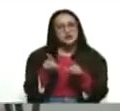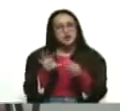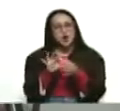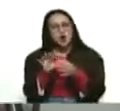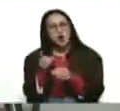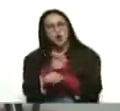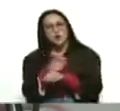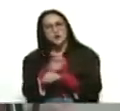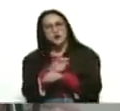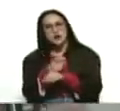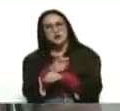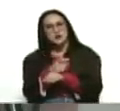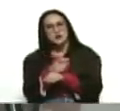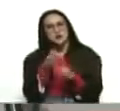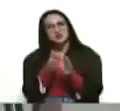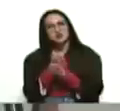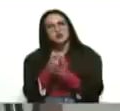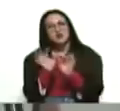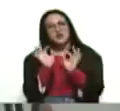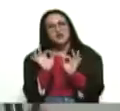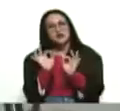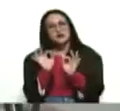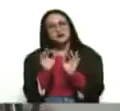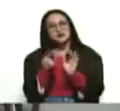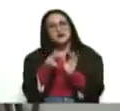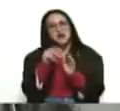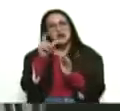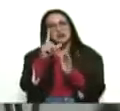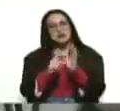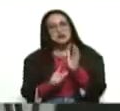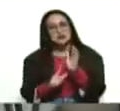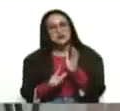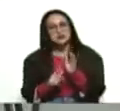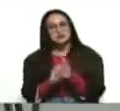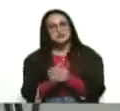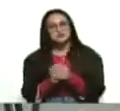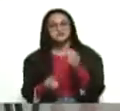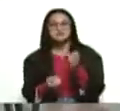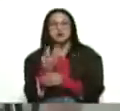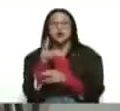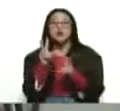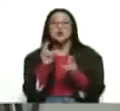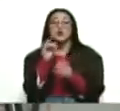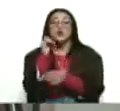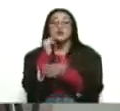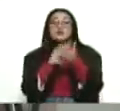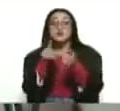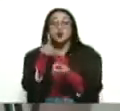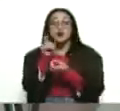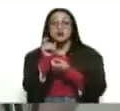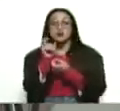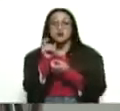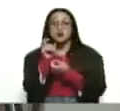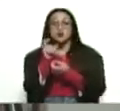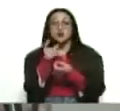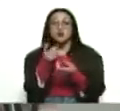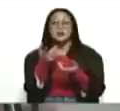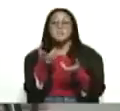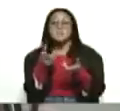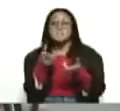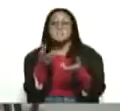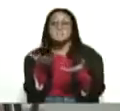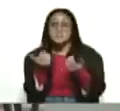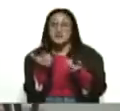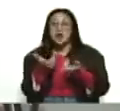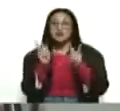gobierno central en cuanto a la fijación de alícuotas y en cuanto a la creación de nuevos impuestos, si ellos tienen que pedir esa autorización.